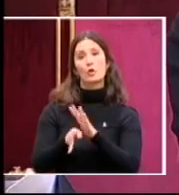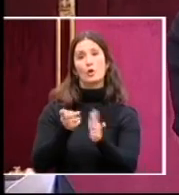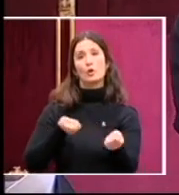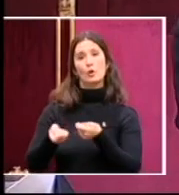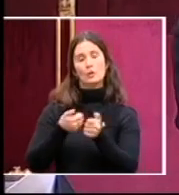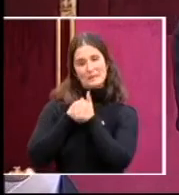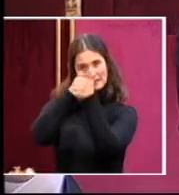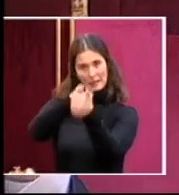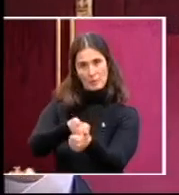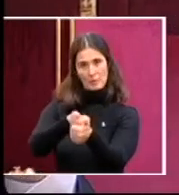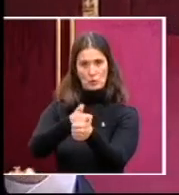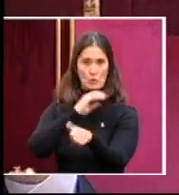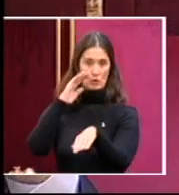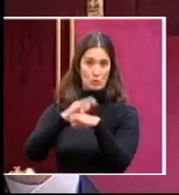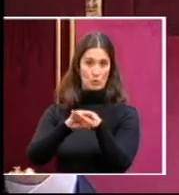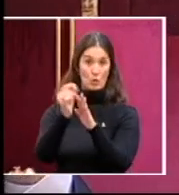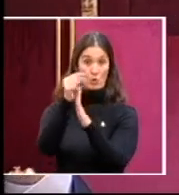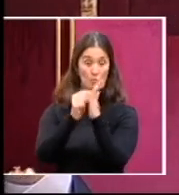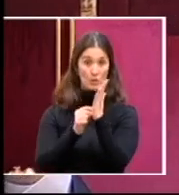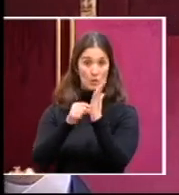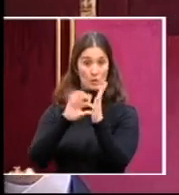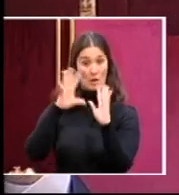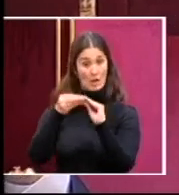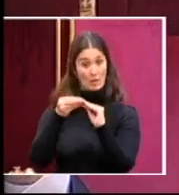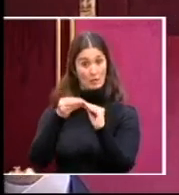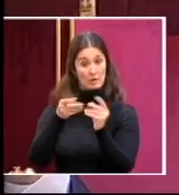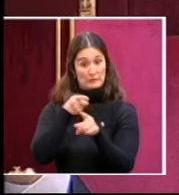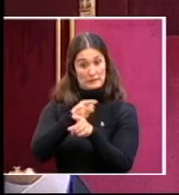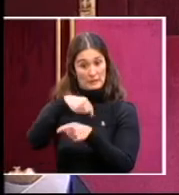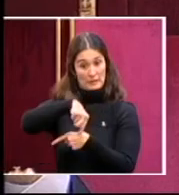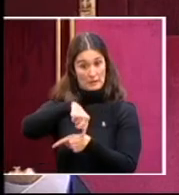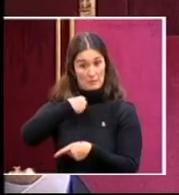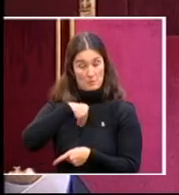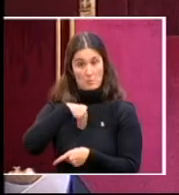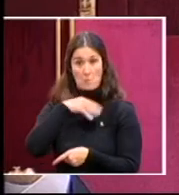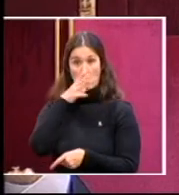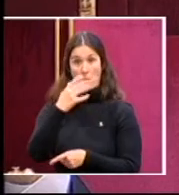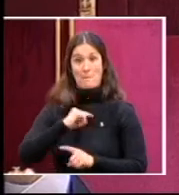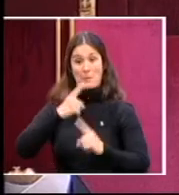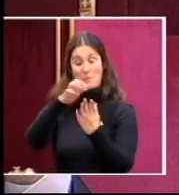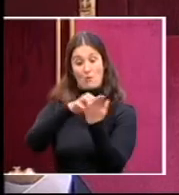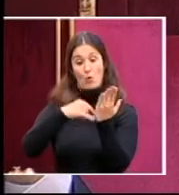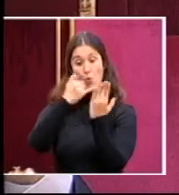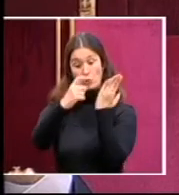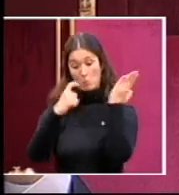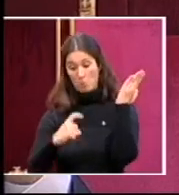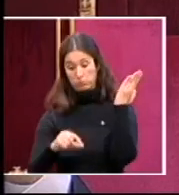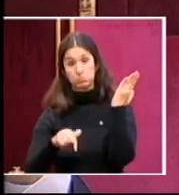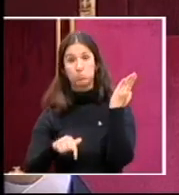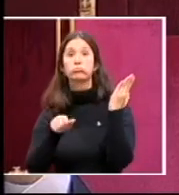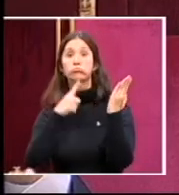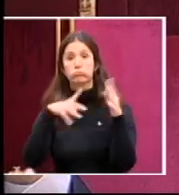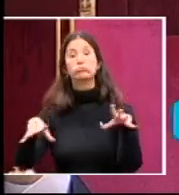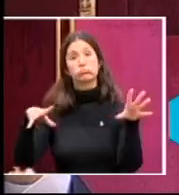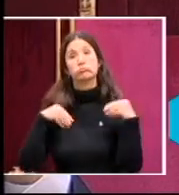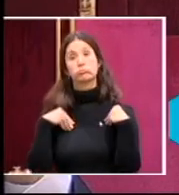seguimiento de que se cumplen con las medidas que se adoptan y que se exigen aquí, porque en la primer folio, su último párrafo, se acepta